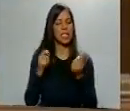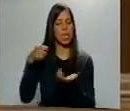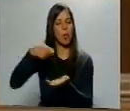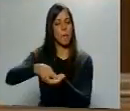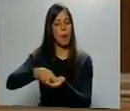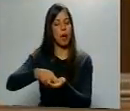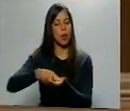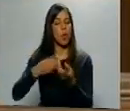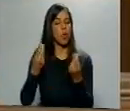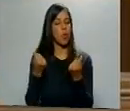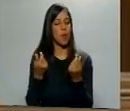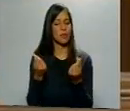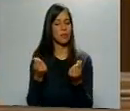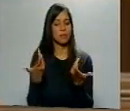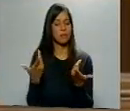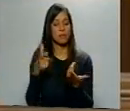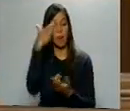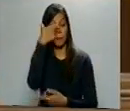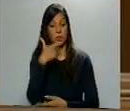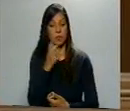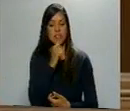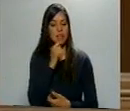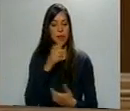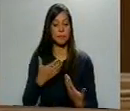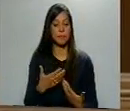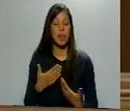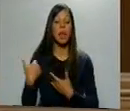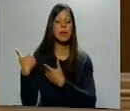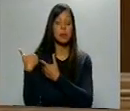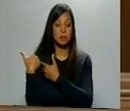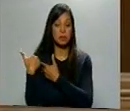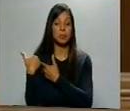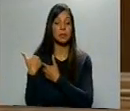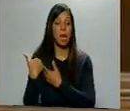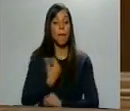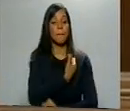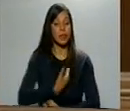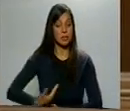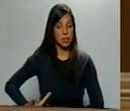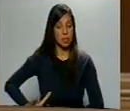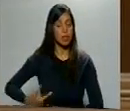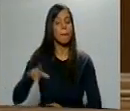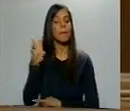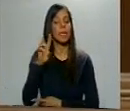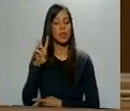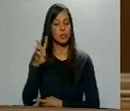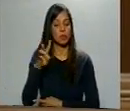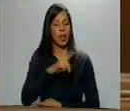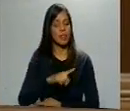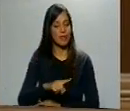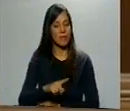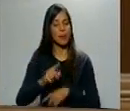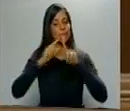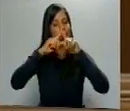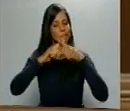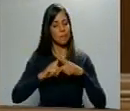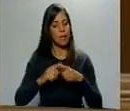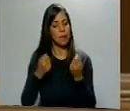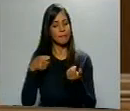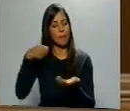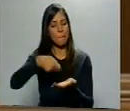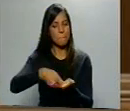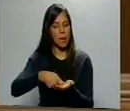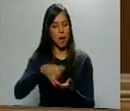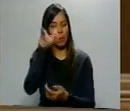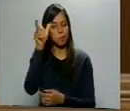tributaria sancionatoria. Es competencia del Ejecutivo Nacional determinar el valor de la unidad